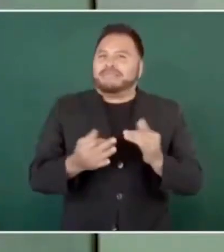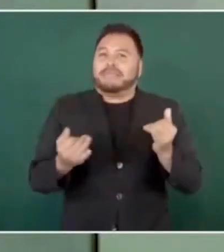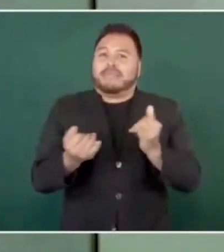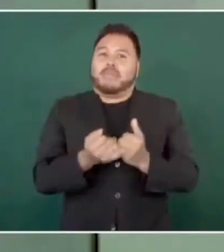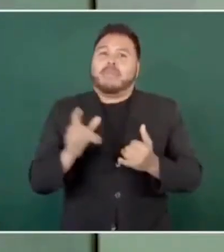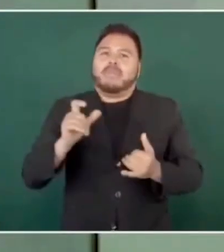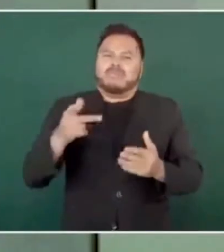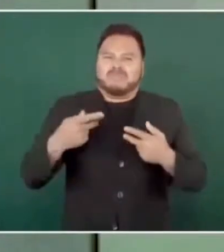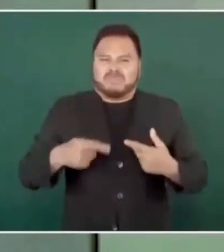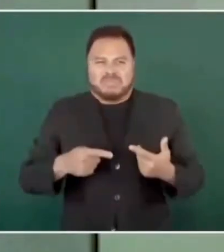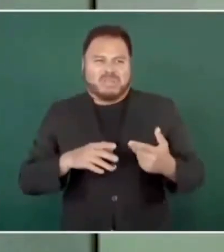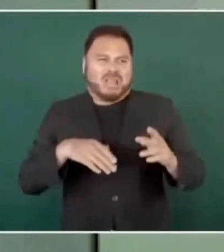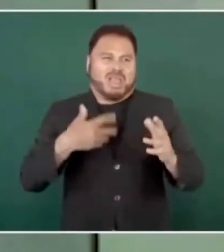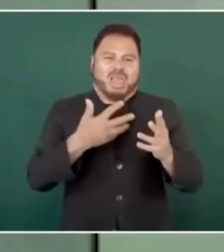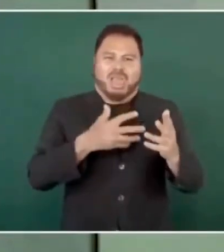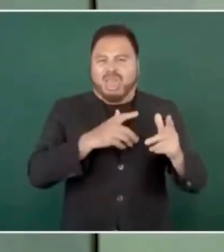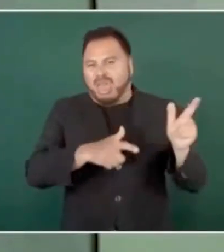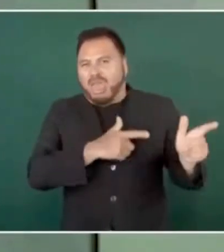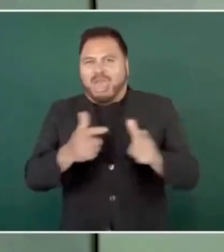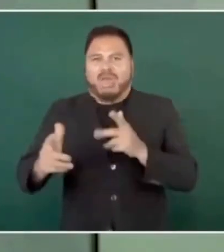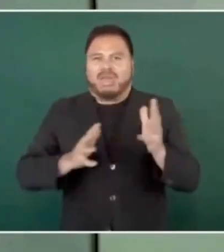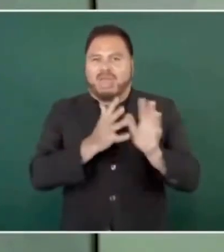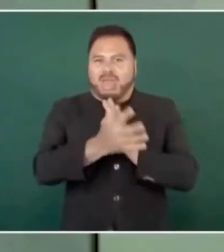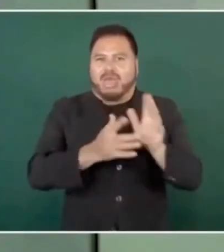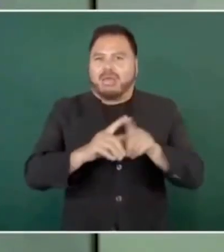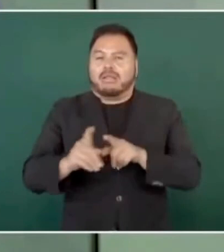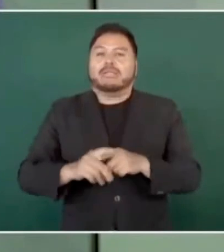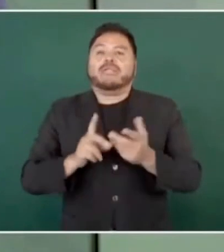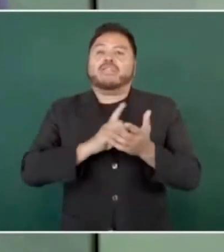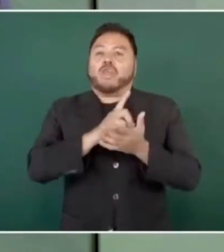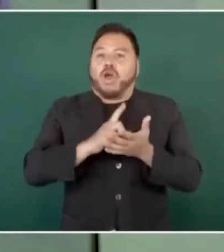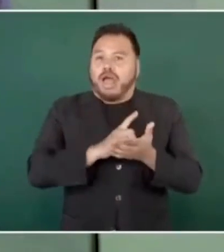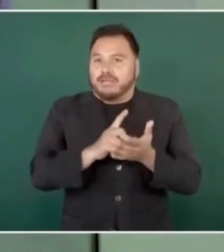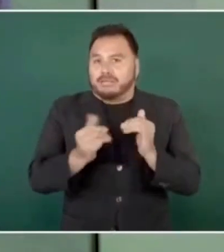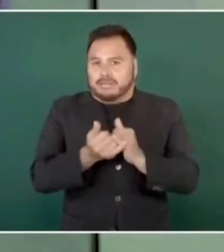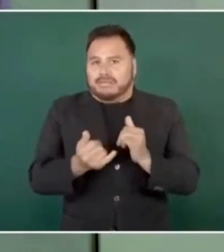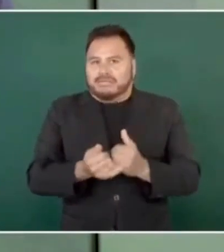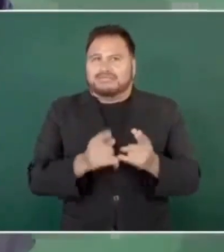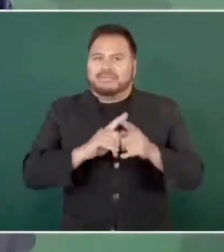violencia, las drogas.